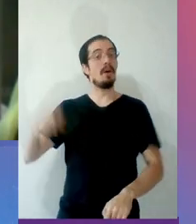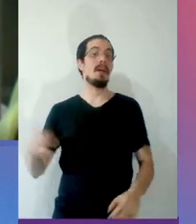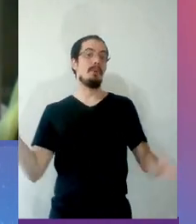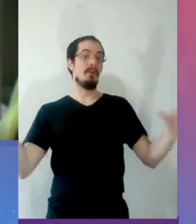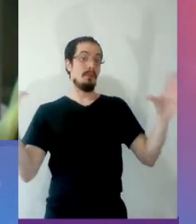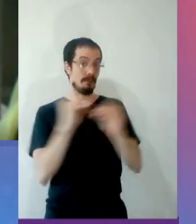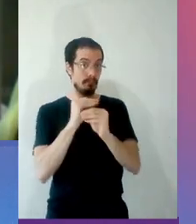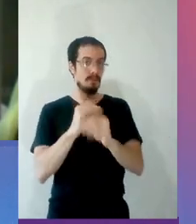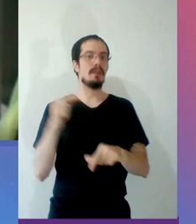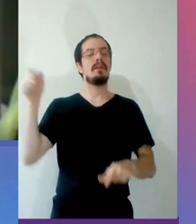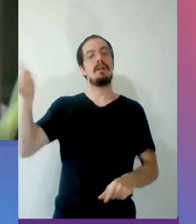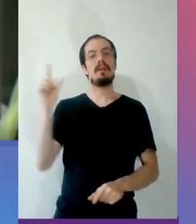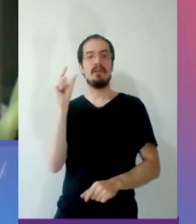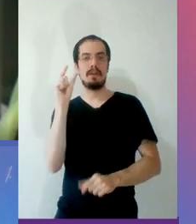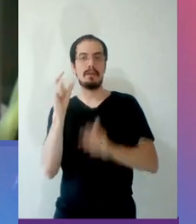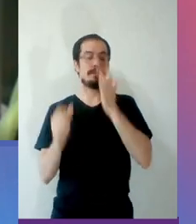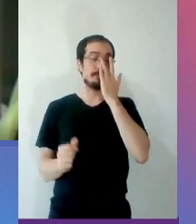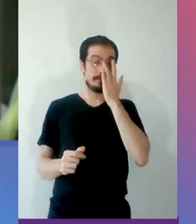sin duda son,